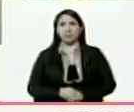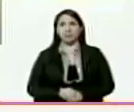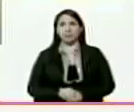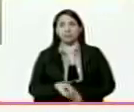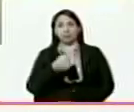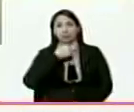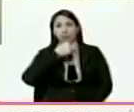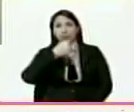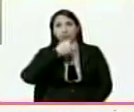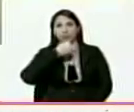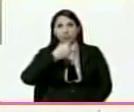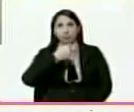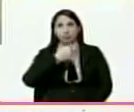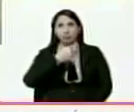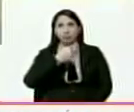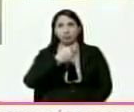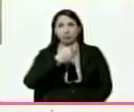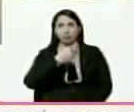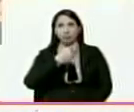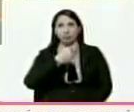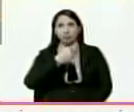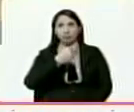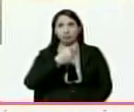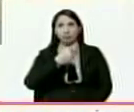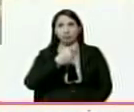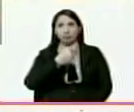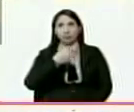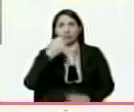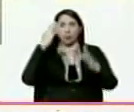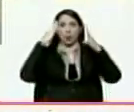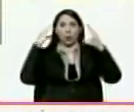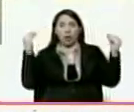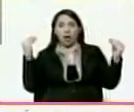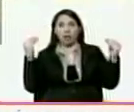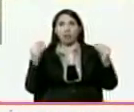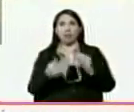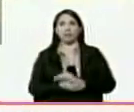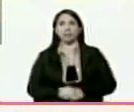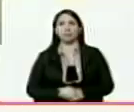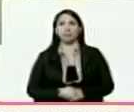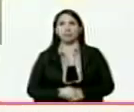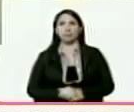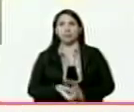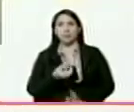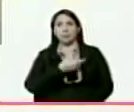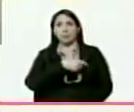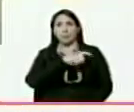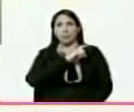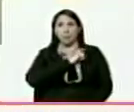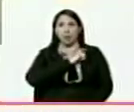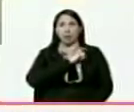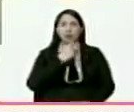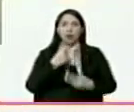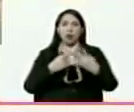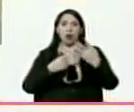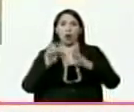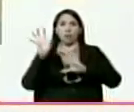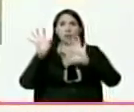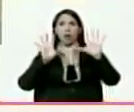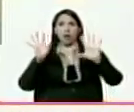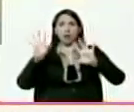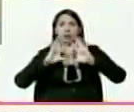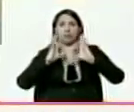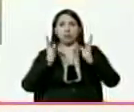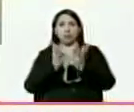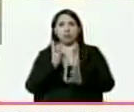prensa, de aquí de Holanda, o de Países Bajos, perdón, de España, de otras partes del mundo, y que nos están